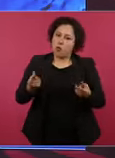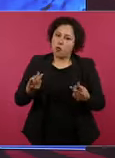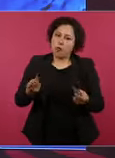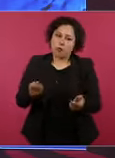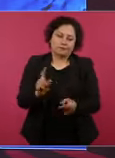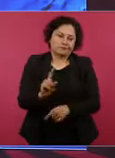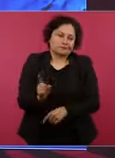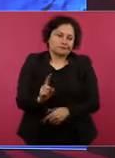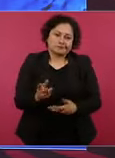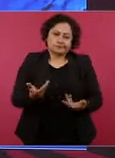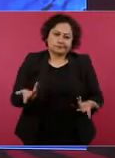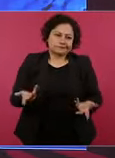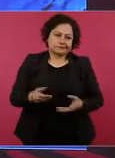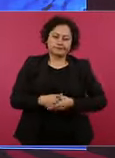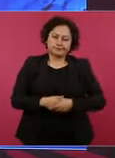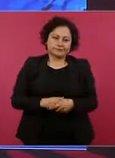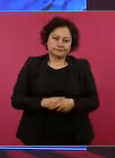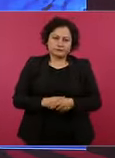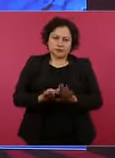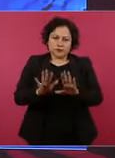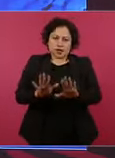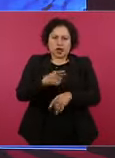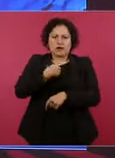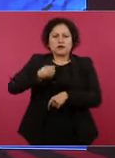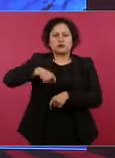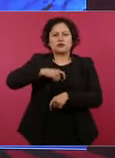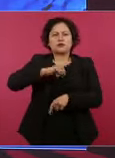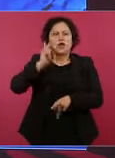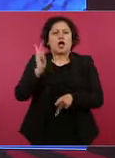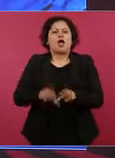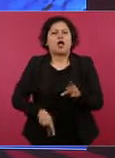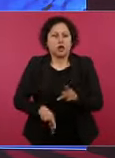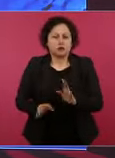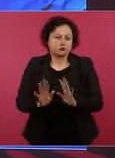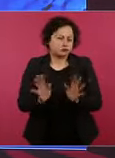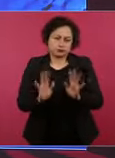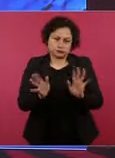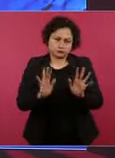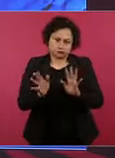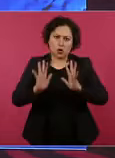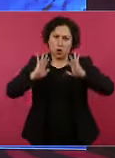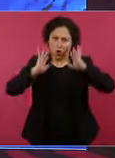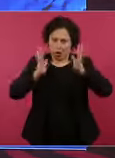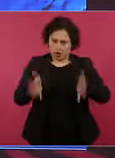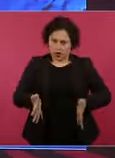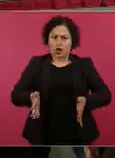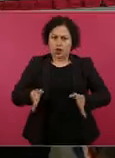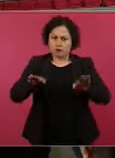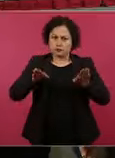Claro, no nos detenemos porque ya inauguramos el aeropuerto de Tulum.